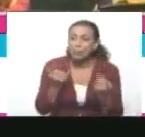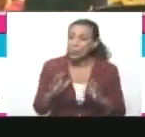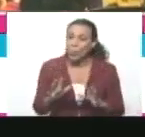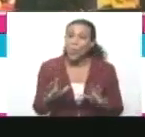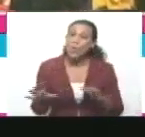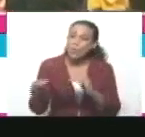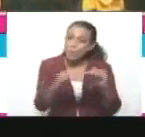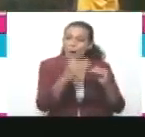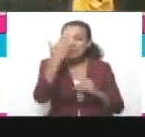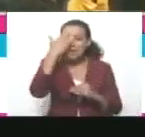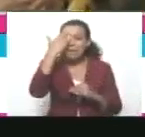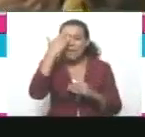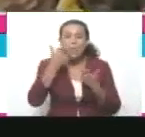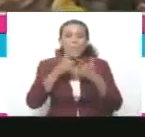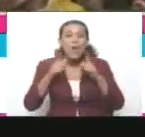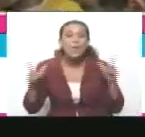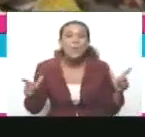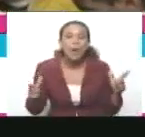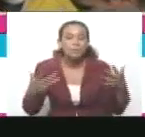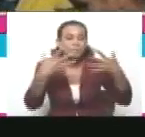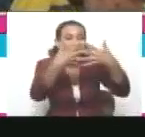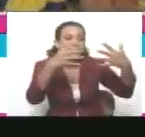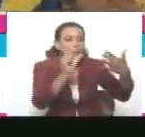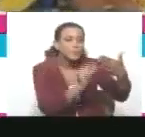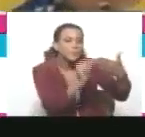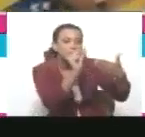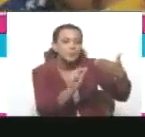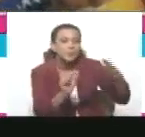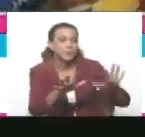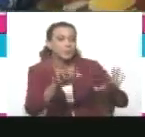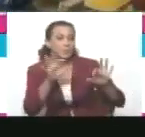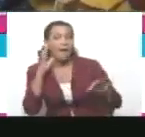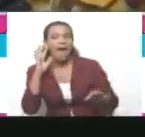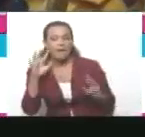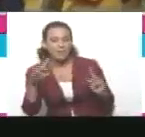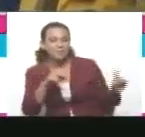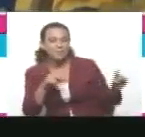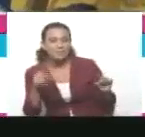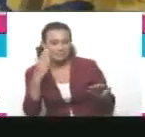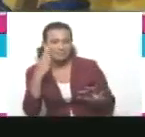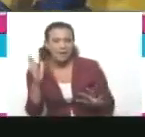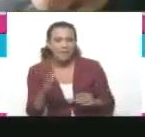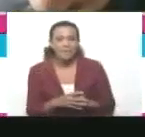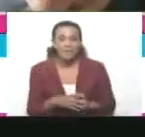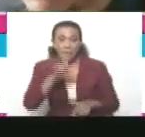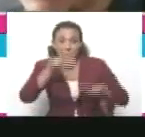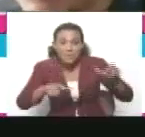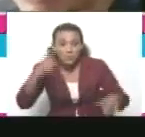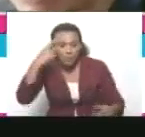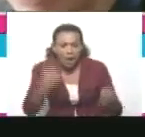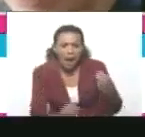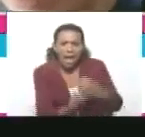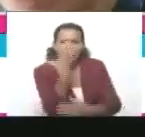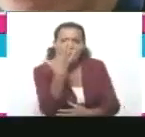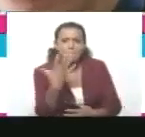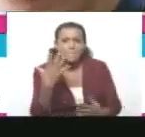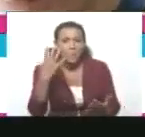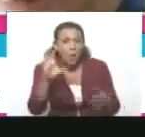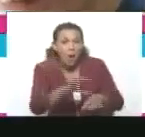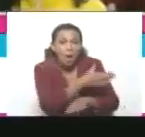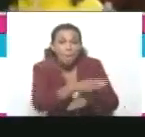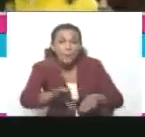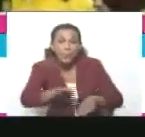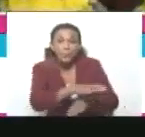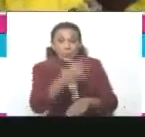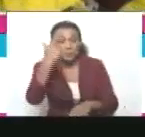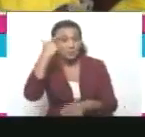música, que es el lenguaje universal de la humanidad, de nosotros los Homo sapiens, que creamos la música. No sabemos si otros